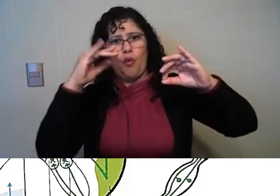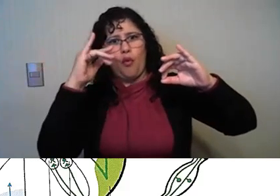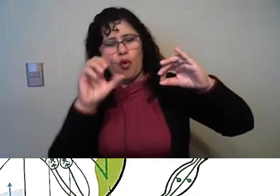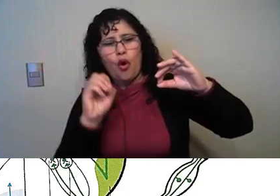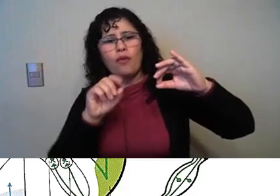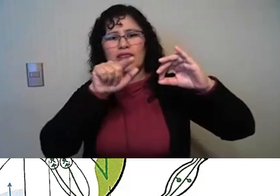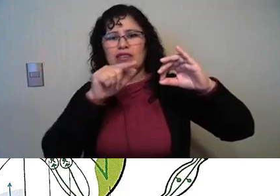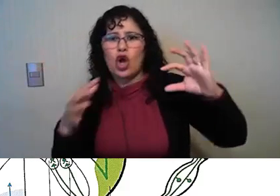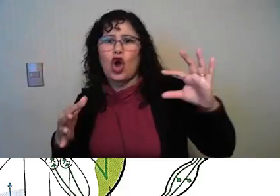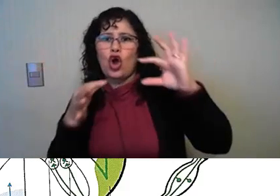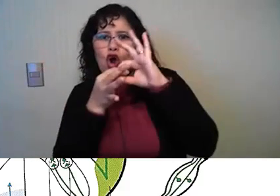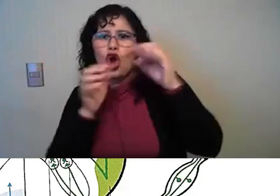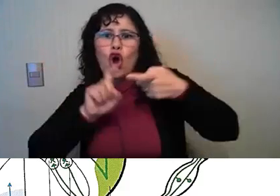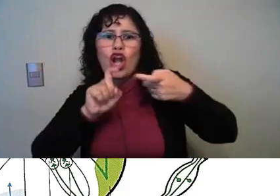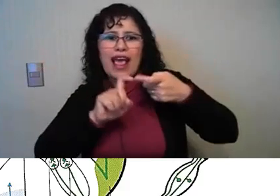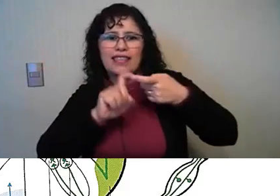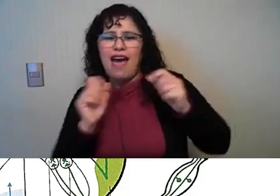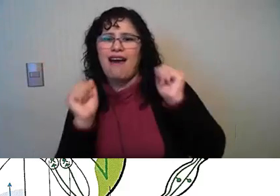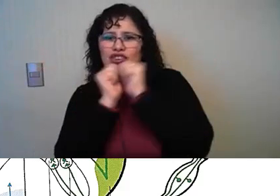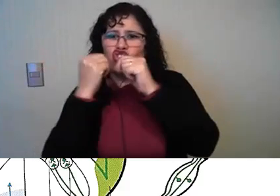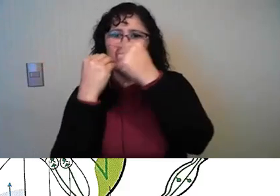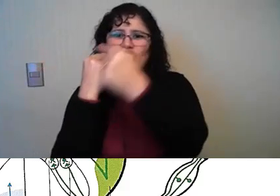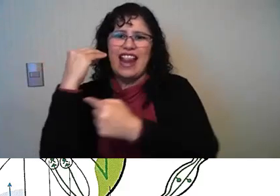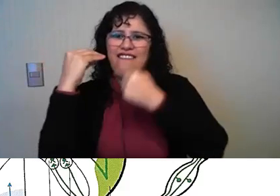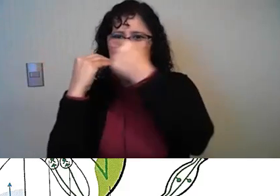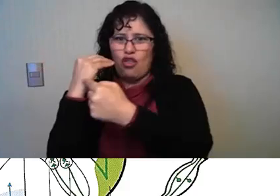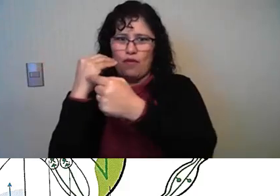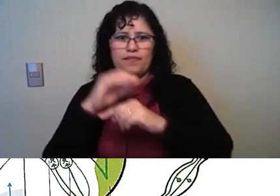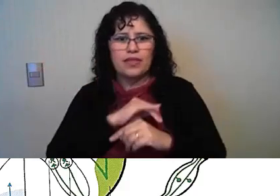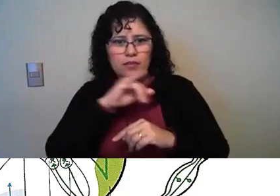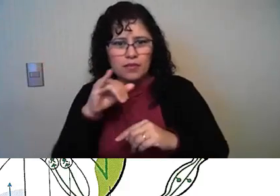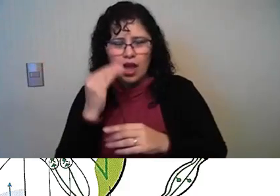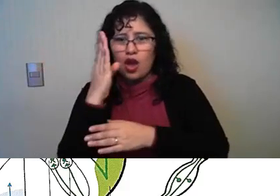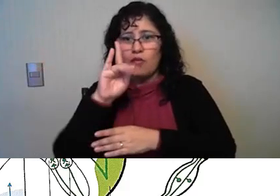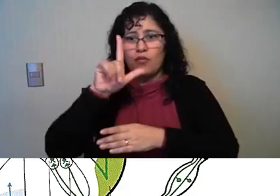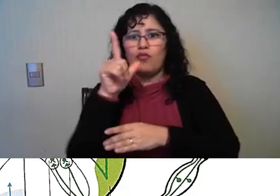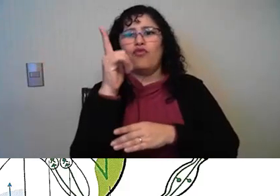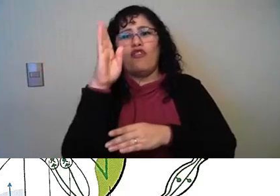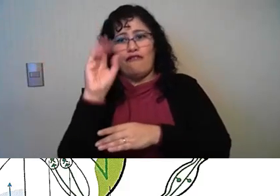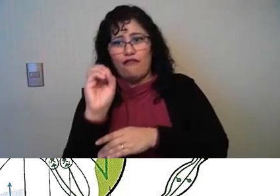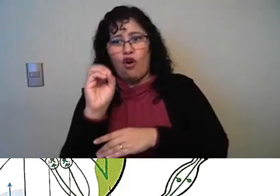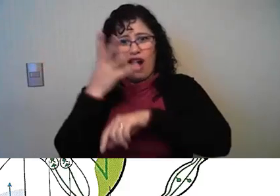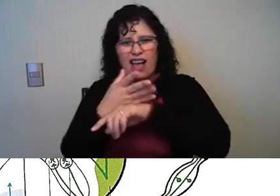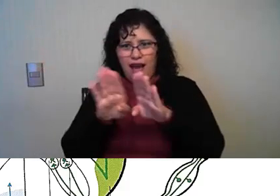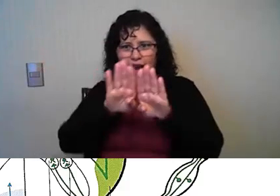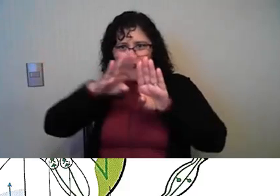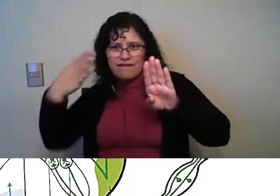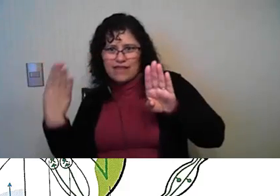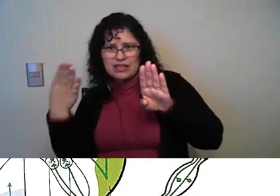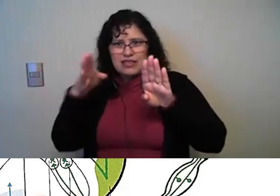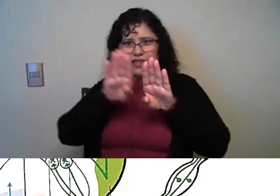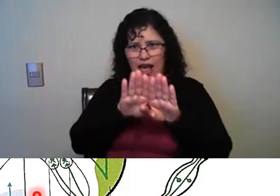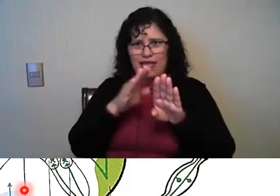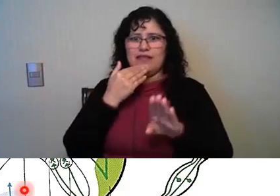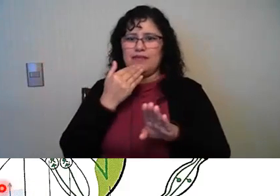cerebelo. Y tenemos la parte abierta del bulbo y la parte cerrada del bulbo. Bueno, si